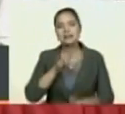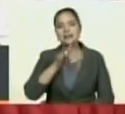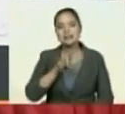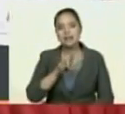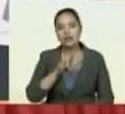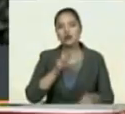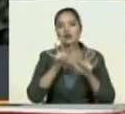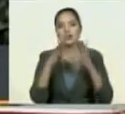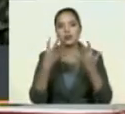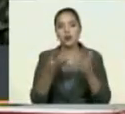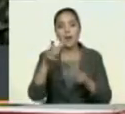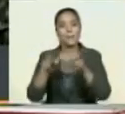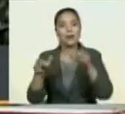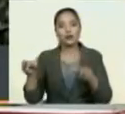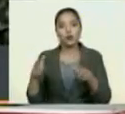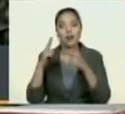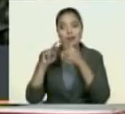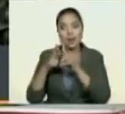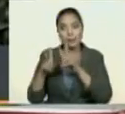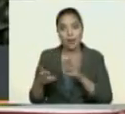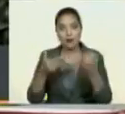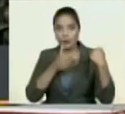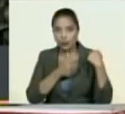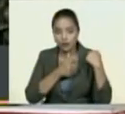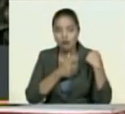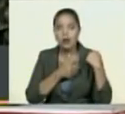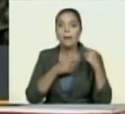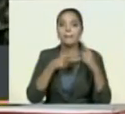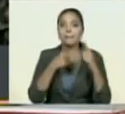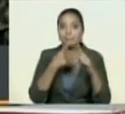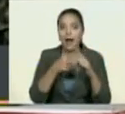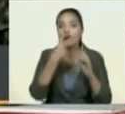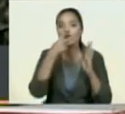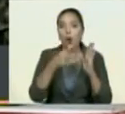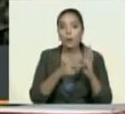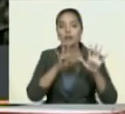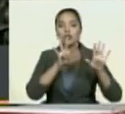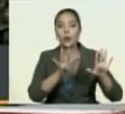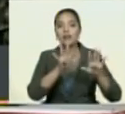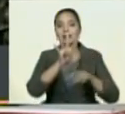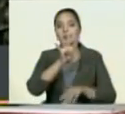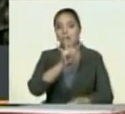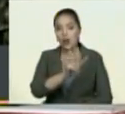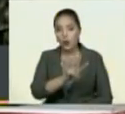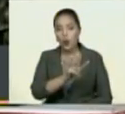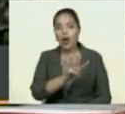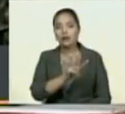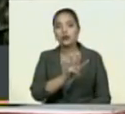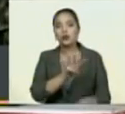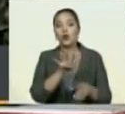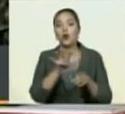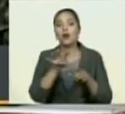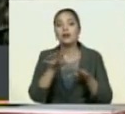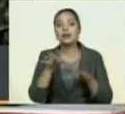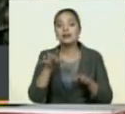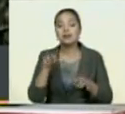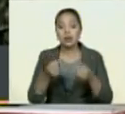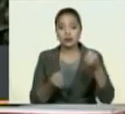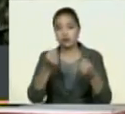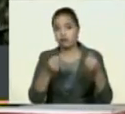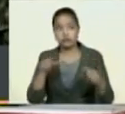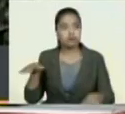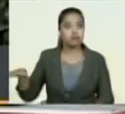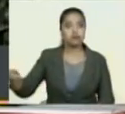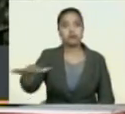paz en todo el territorio nacional y hemos tomado 2.094 cuadrantes de paz terrestres, ya que